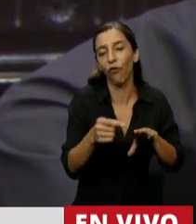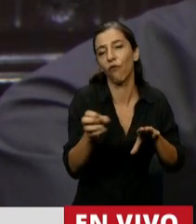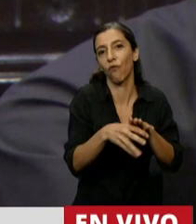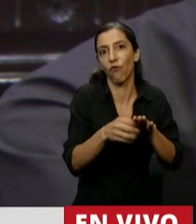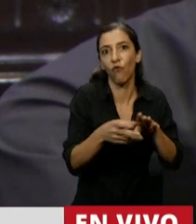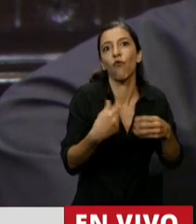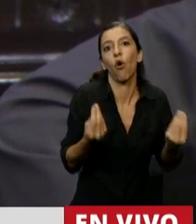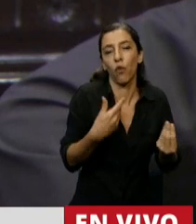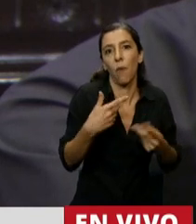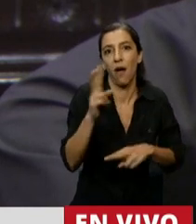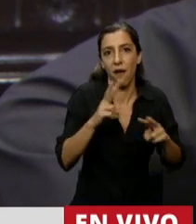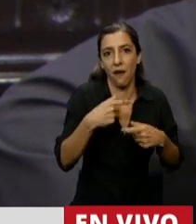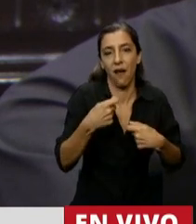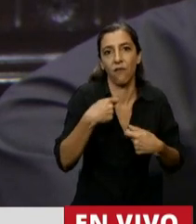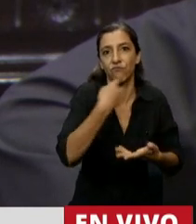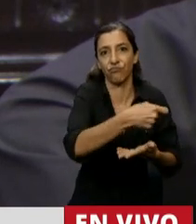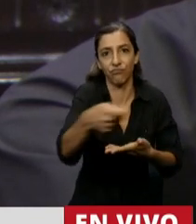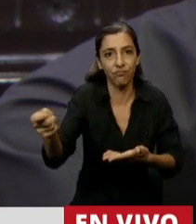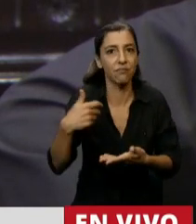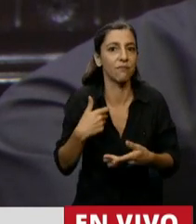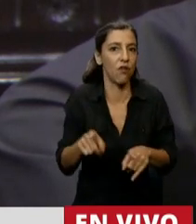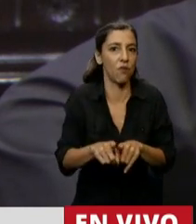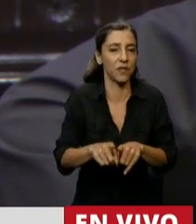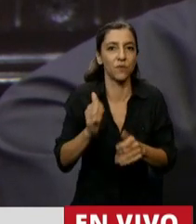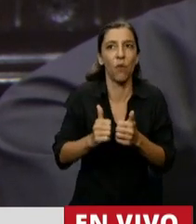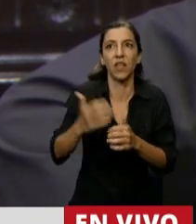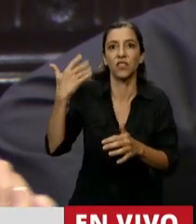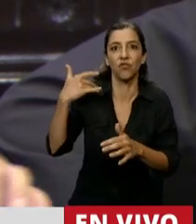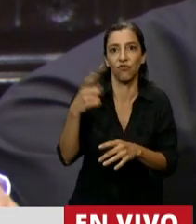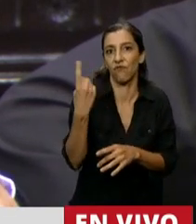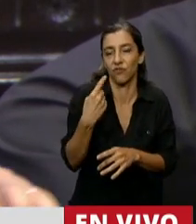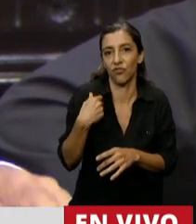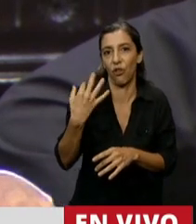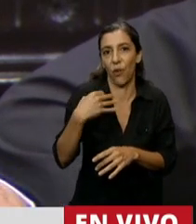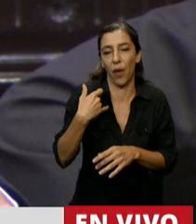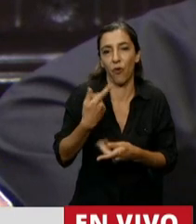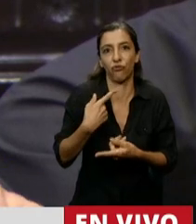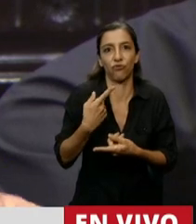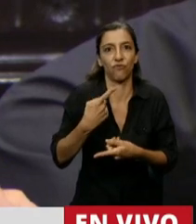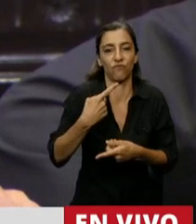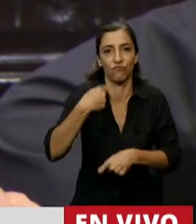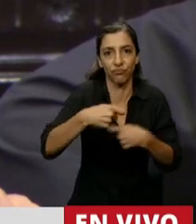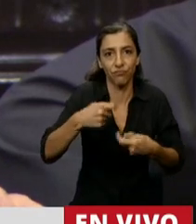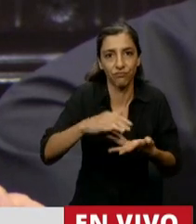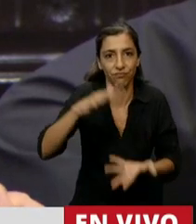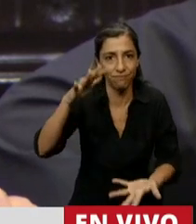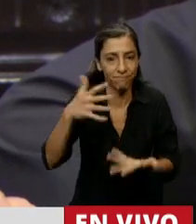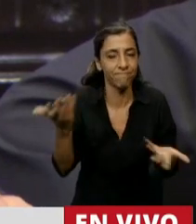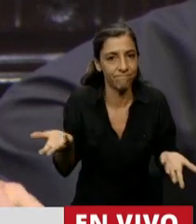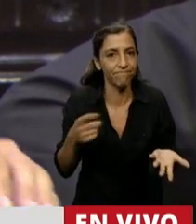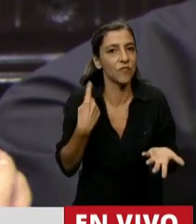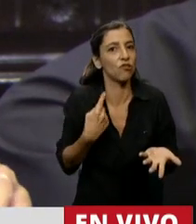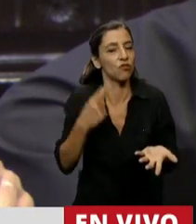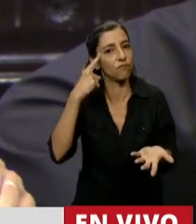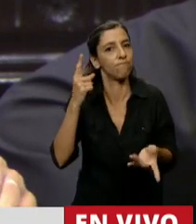tener que pagar la reparación histórica. Y ahora venimos con este proyecto de cambiar la fórmula de movilidad jubilatoria a